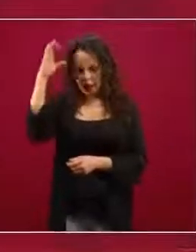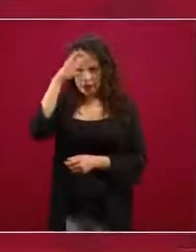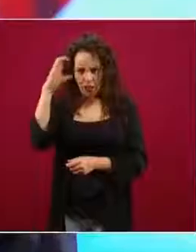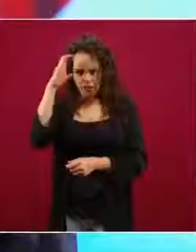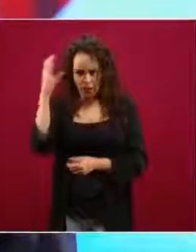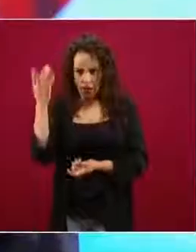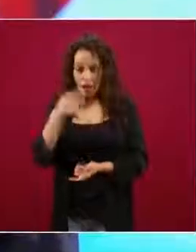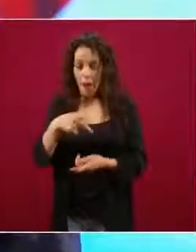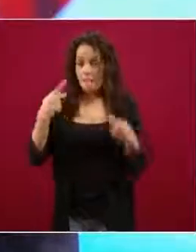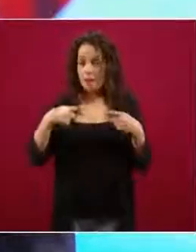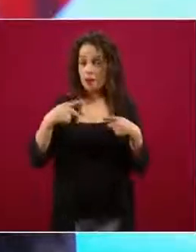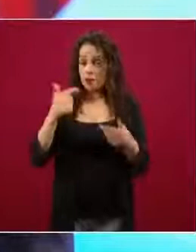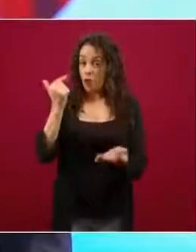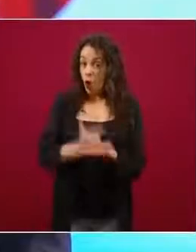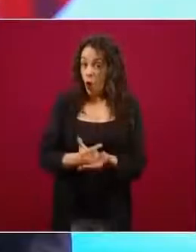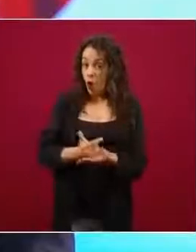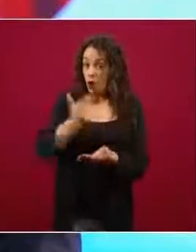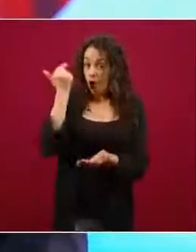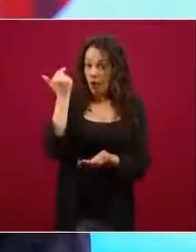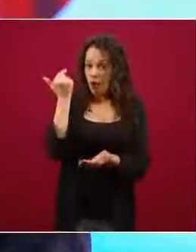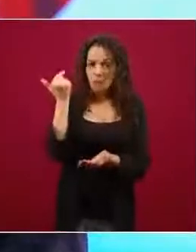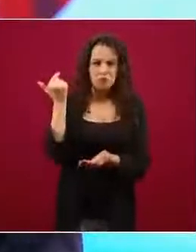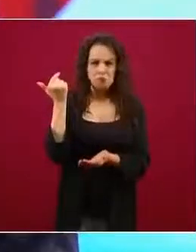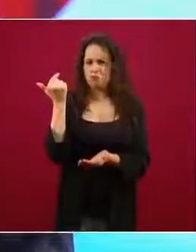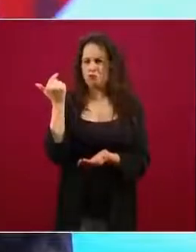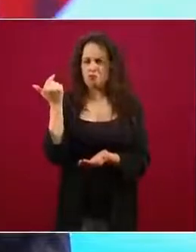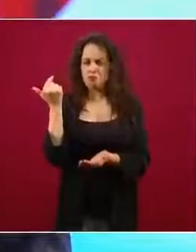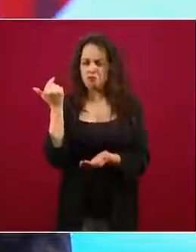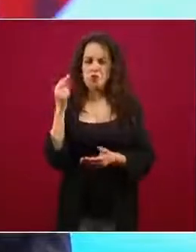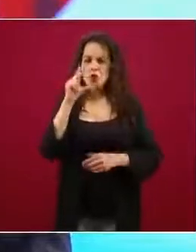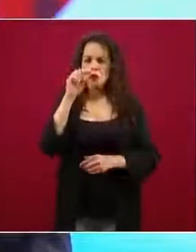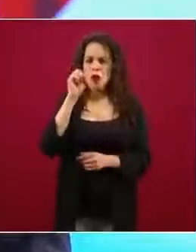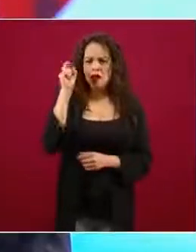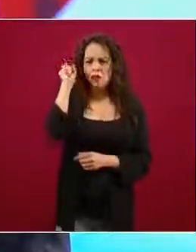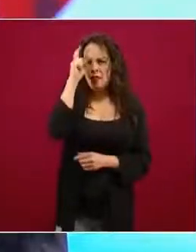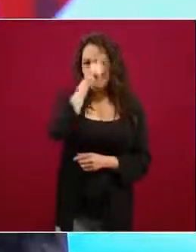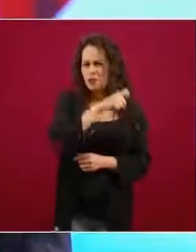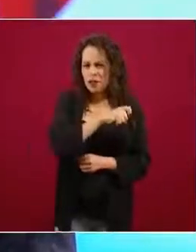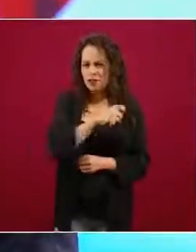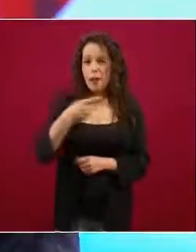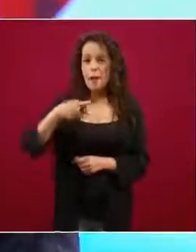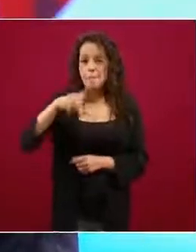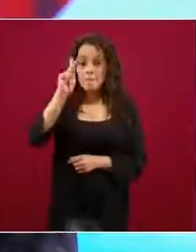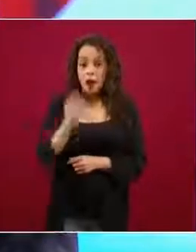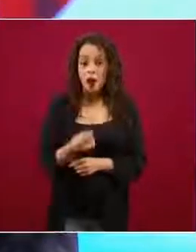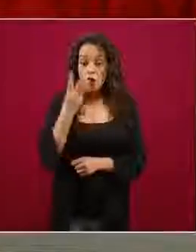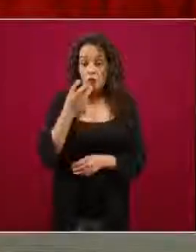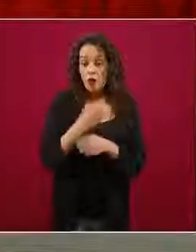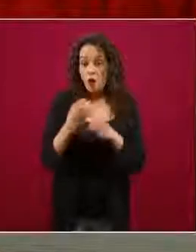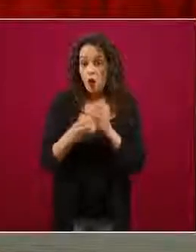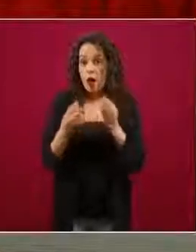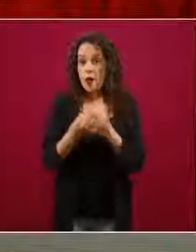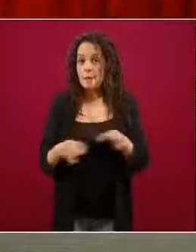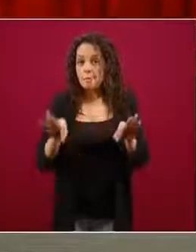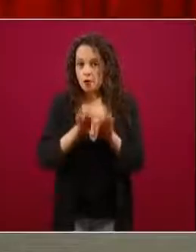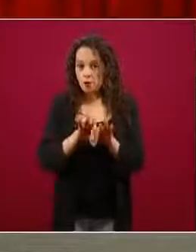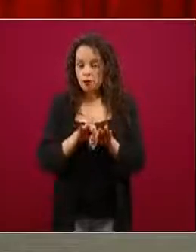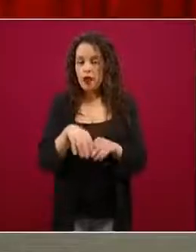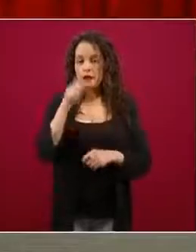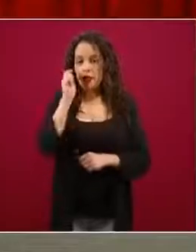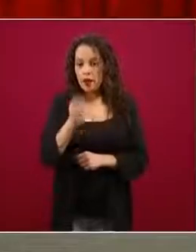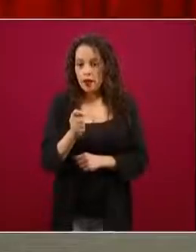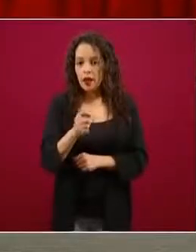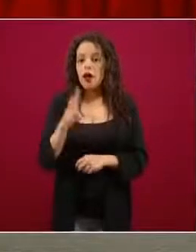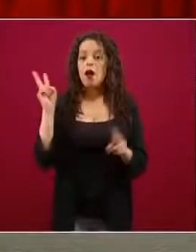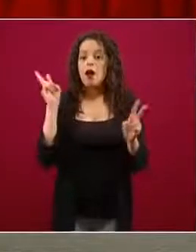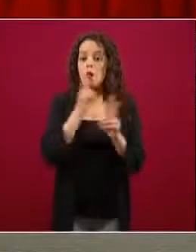es tan complejo desde el punto de vista médico, pero requiere dos o tres elementos muy importantes, como la oxigenación no invasiva de